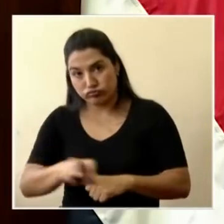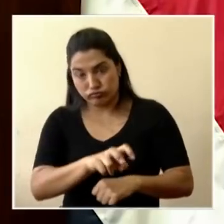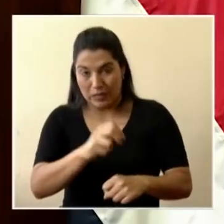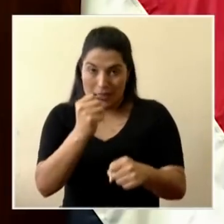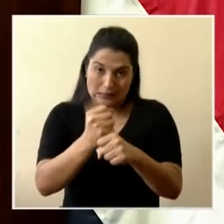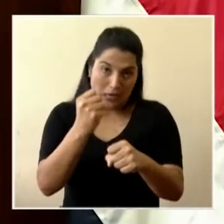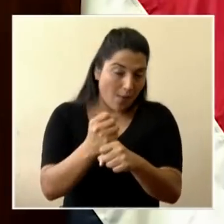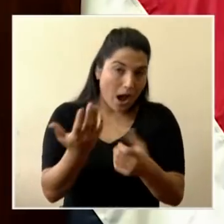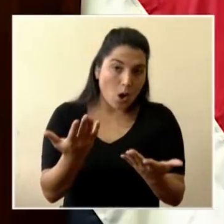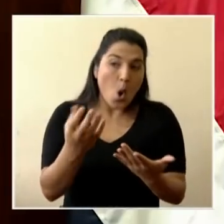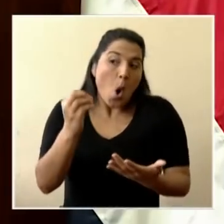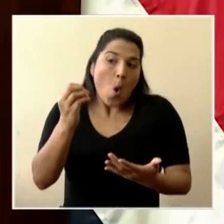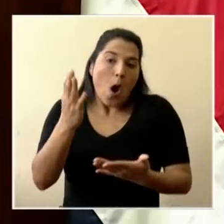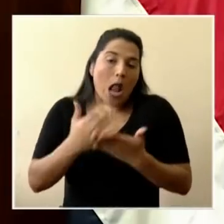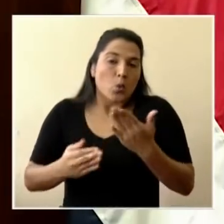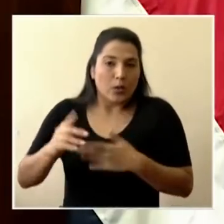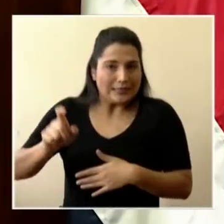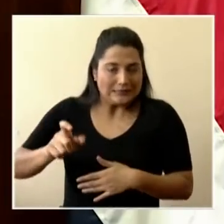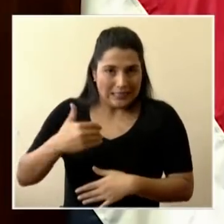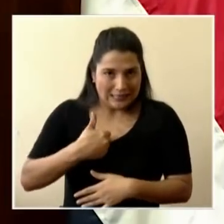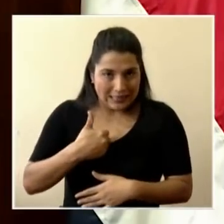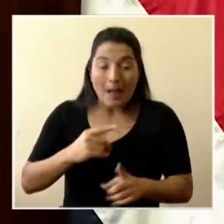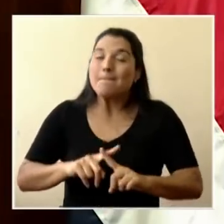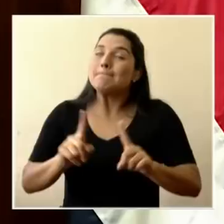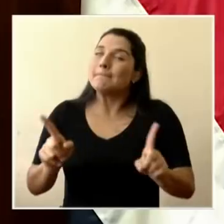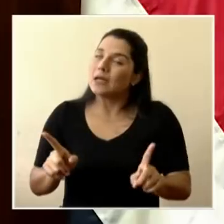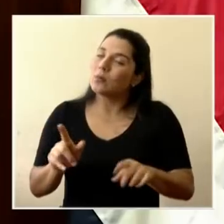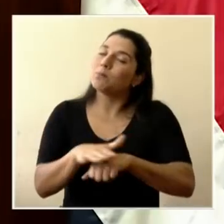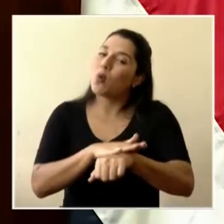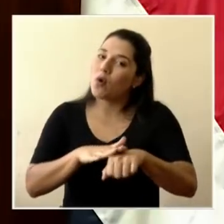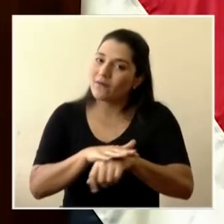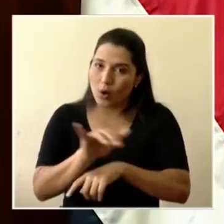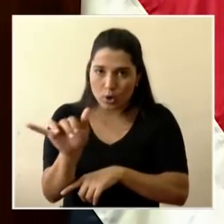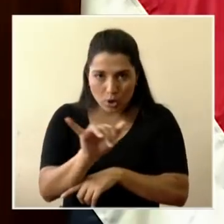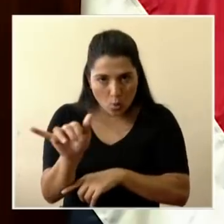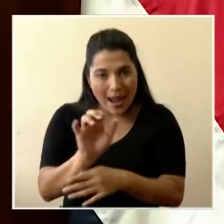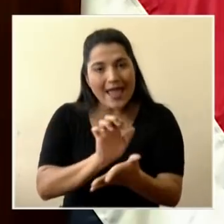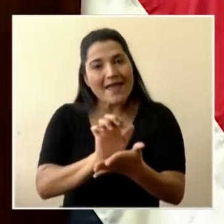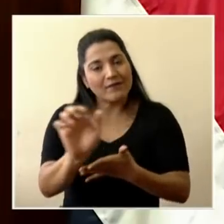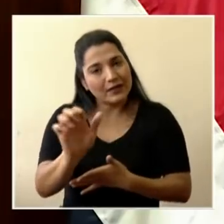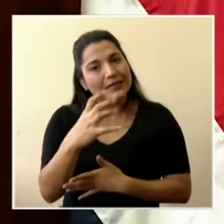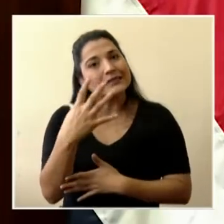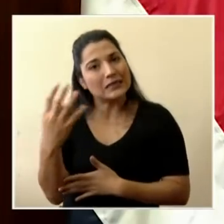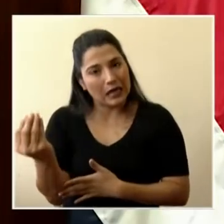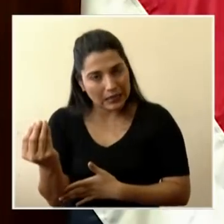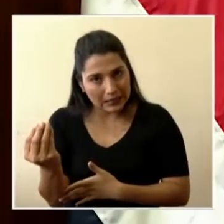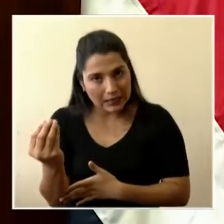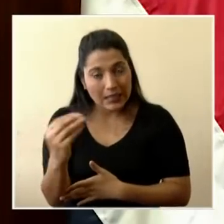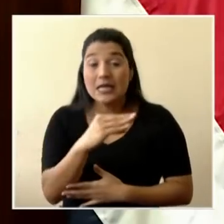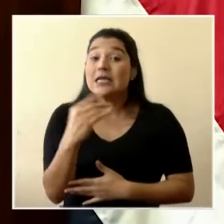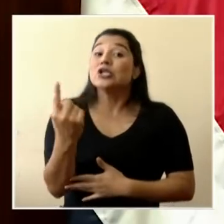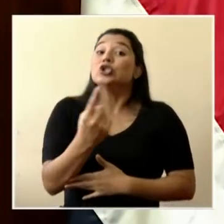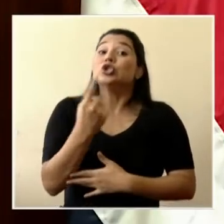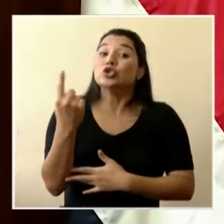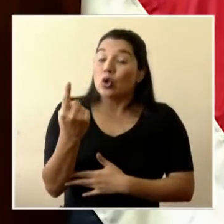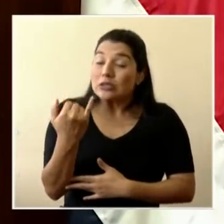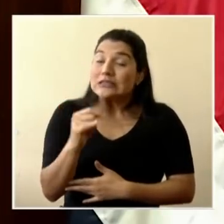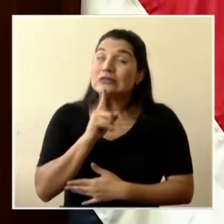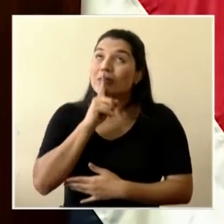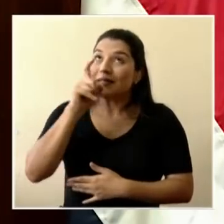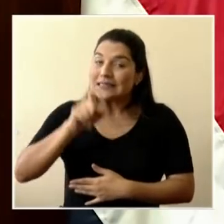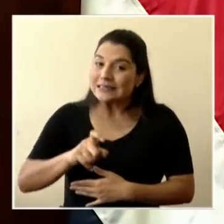de necesidad que tenga. Pero el llamado es, por favor, evite hacerlo y solo en casos de extrema